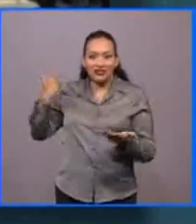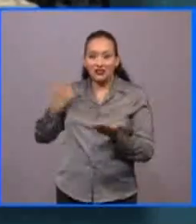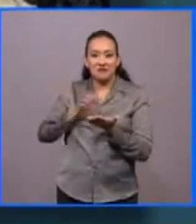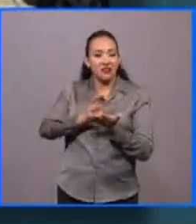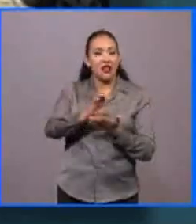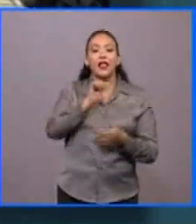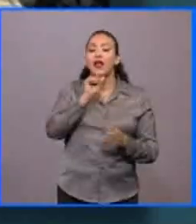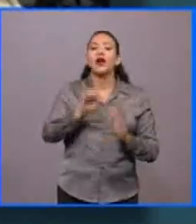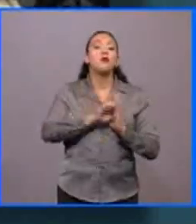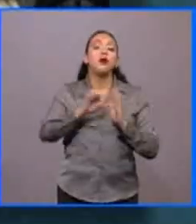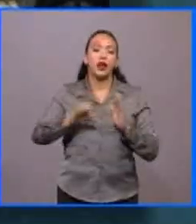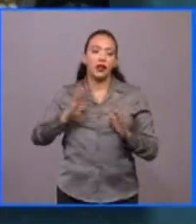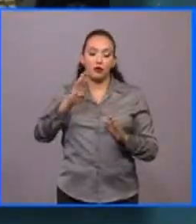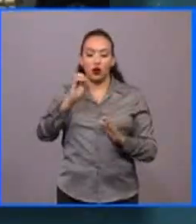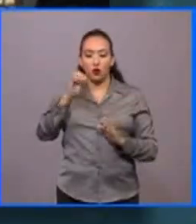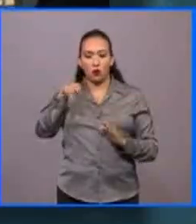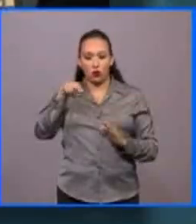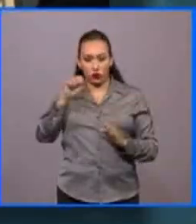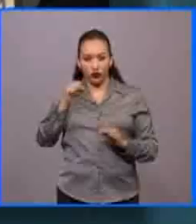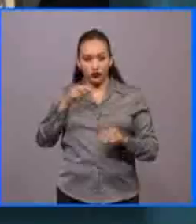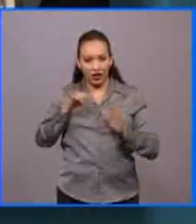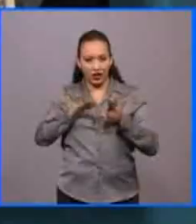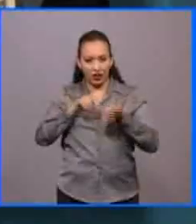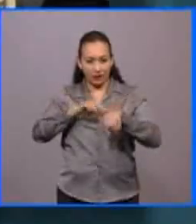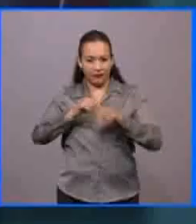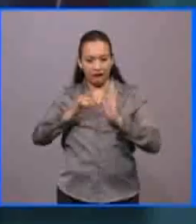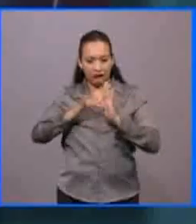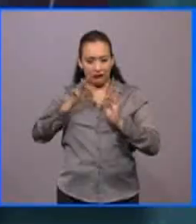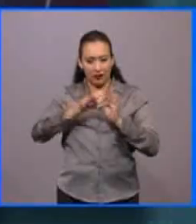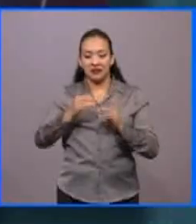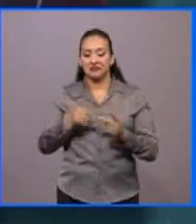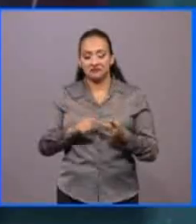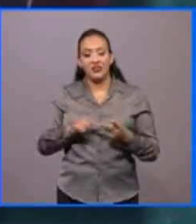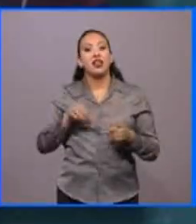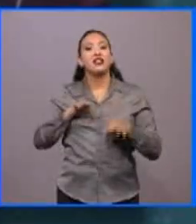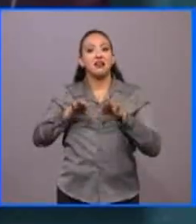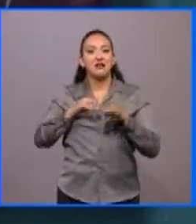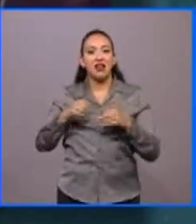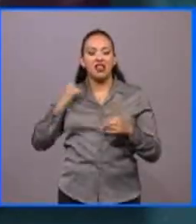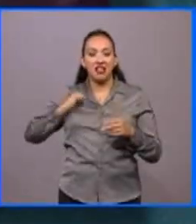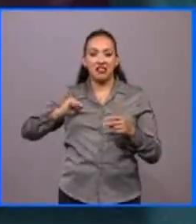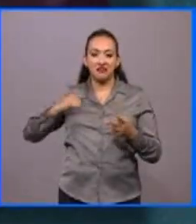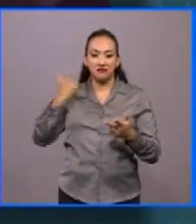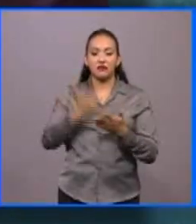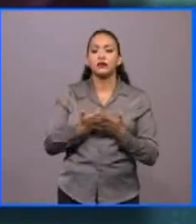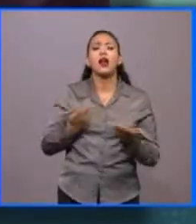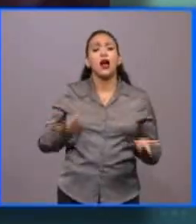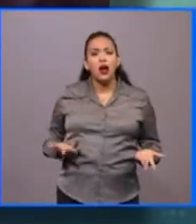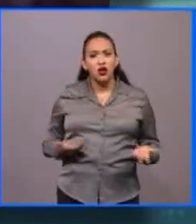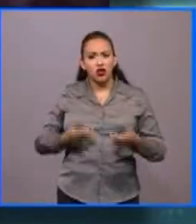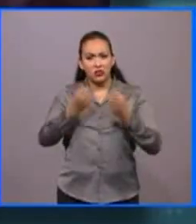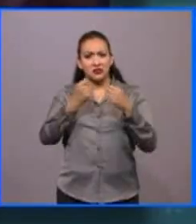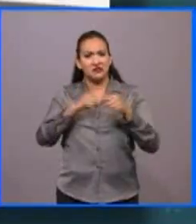tales como bonos de puntualidad y antigüedad laboral. Además, denuncian que no se han regularizado sus cuotas